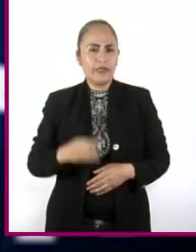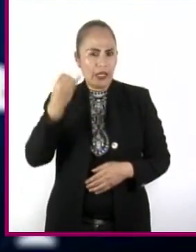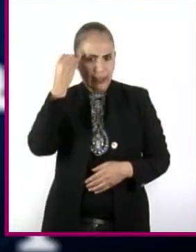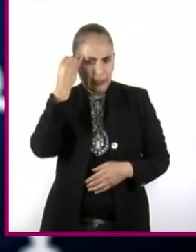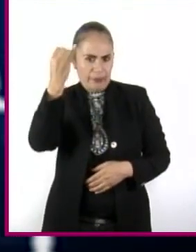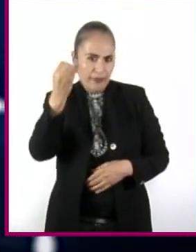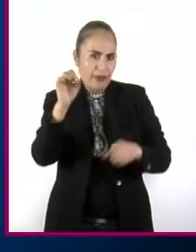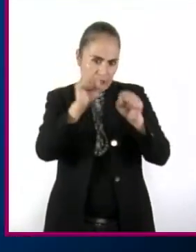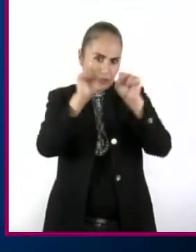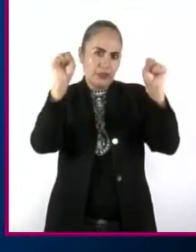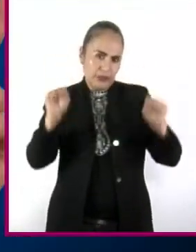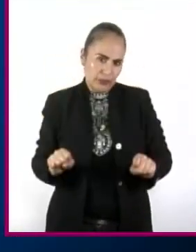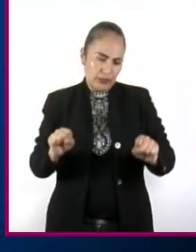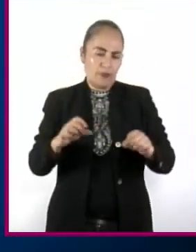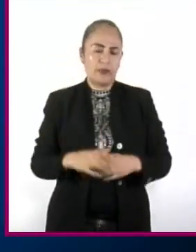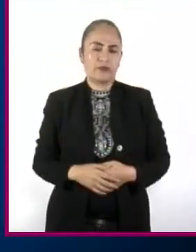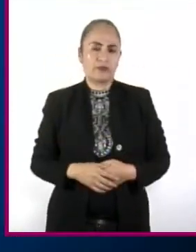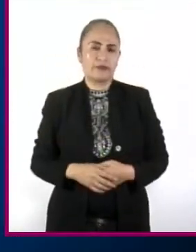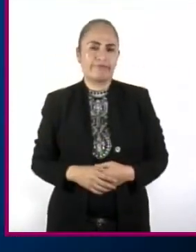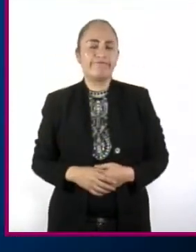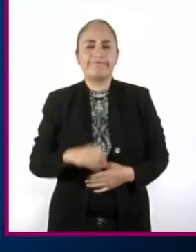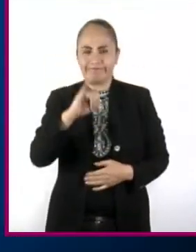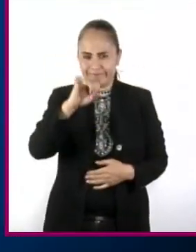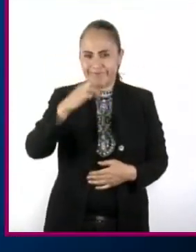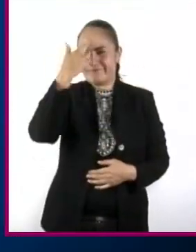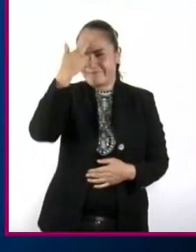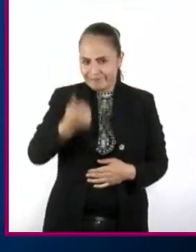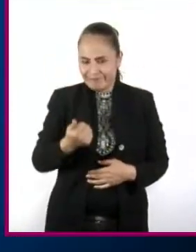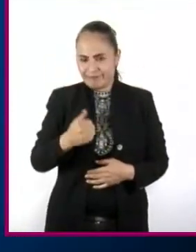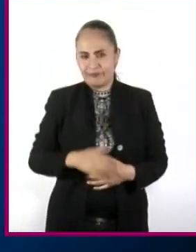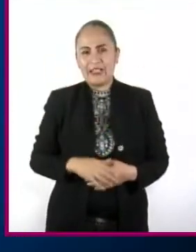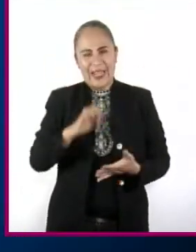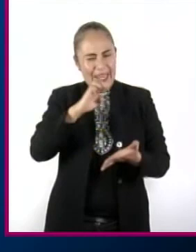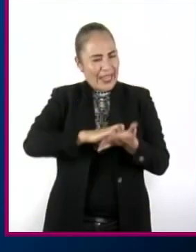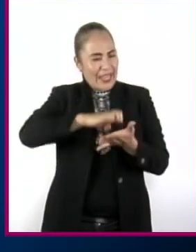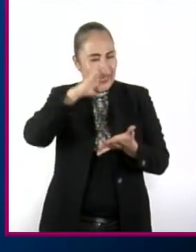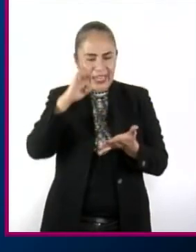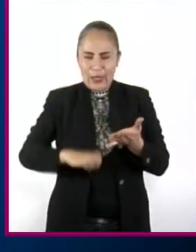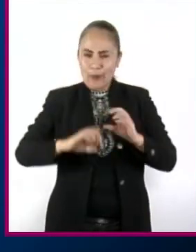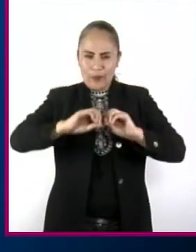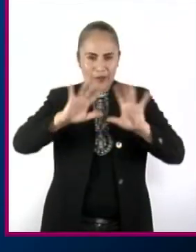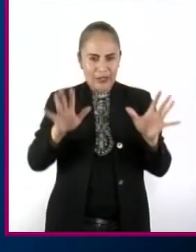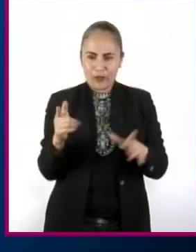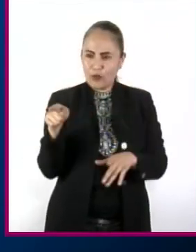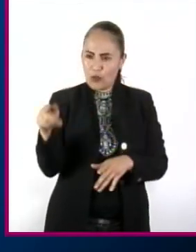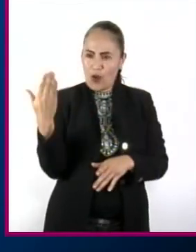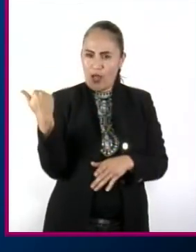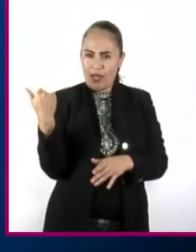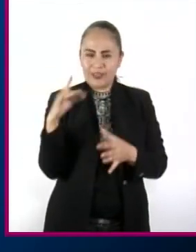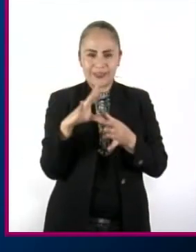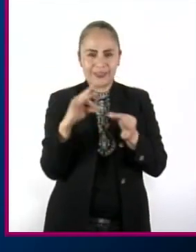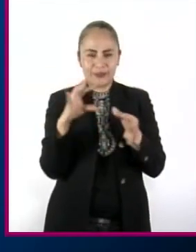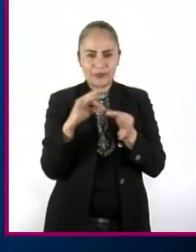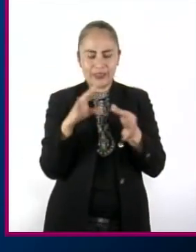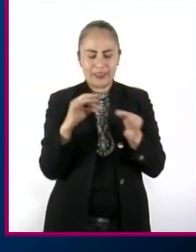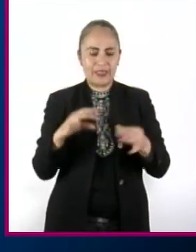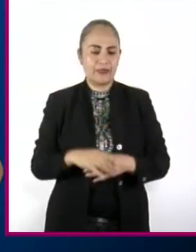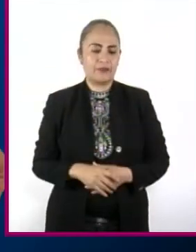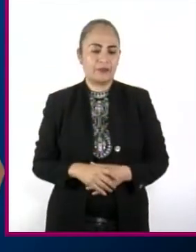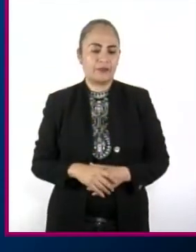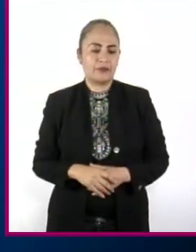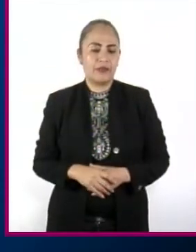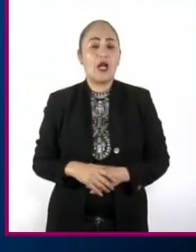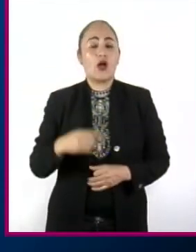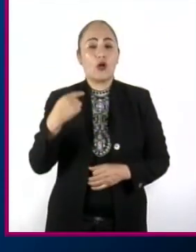de sistemas. Tienes razón, Mati. Y tengo un ejemplo clarísimo de lo que acabas de decir. En lo que estaba en la